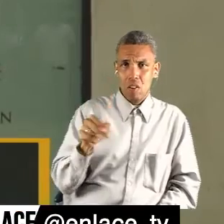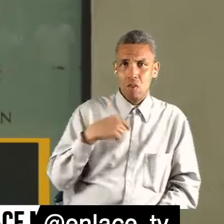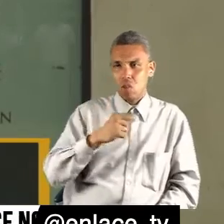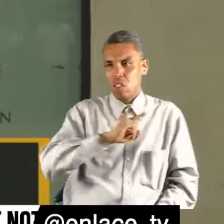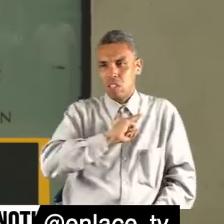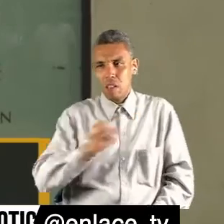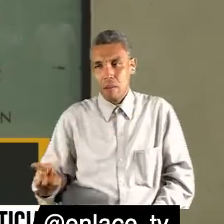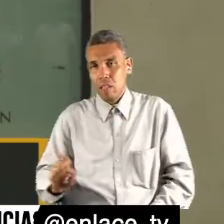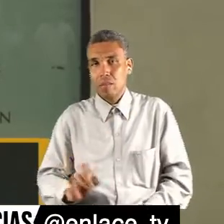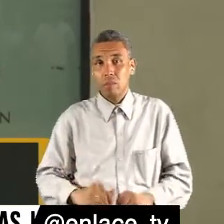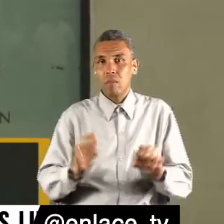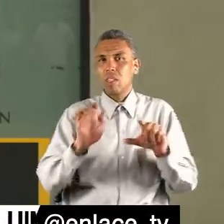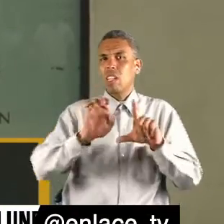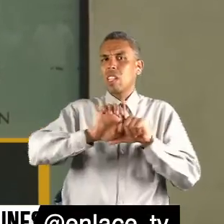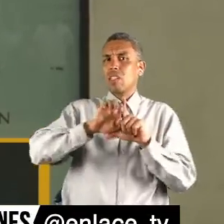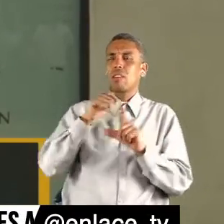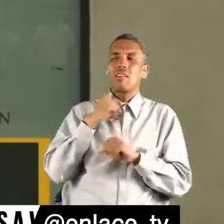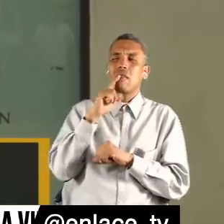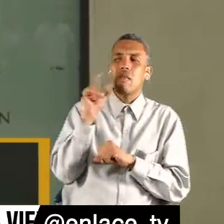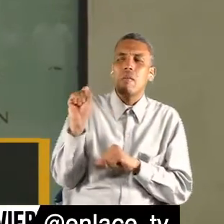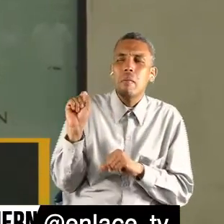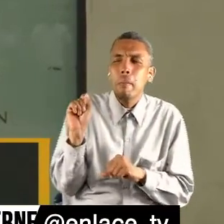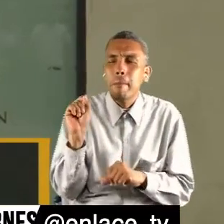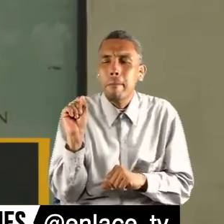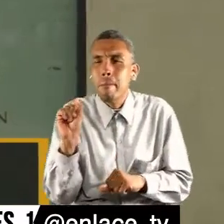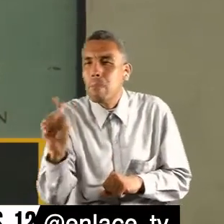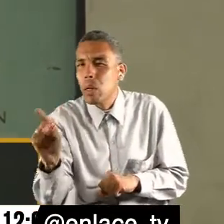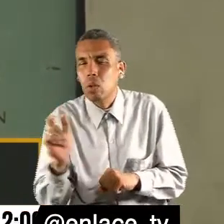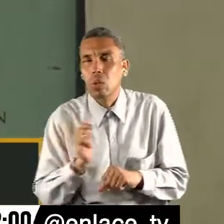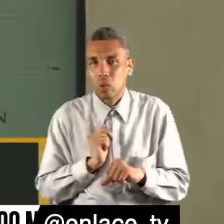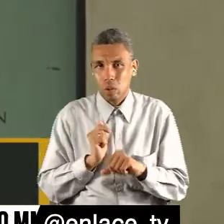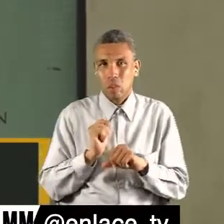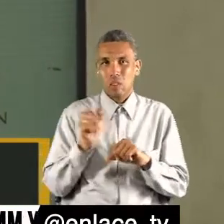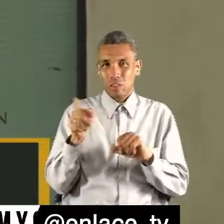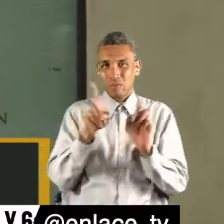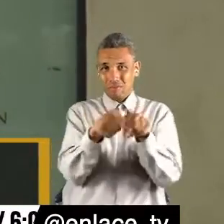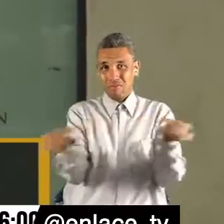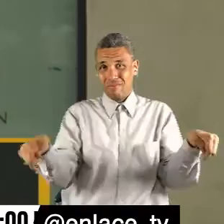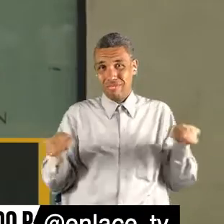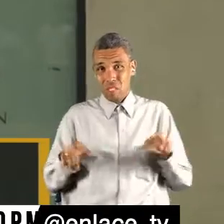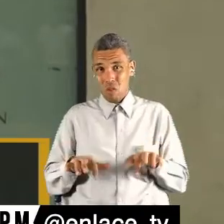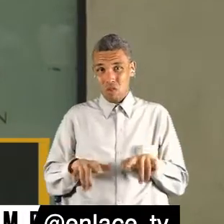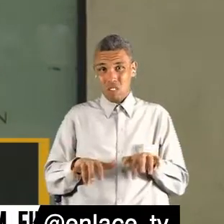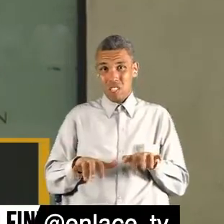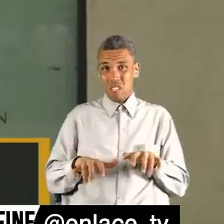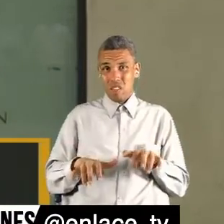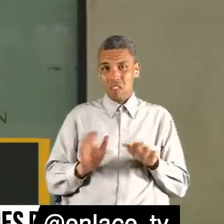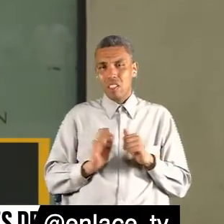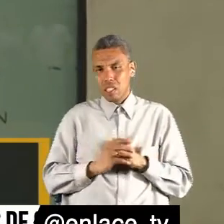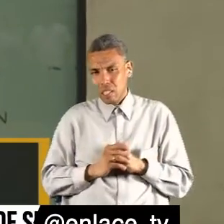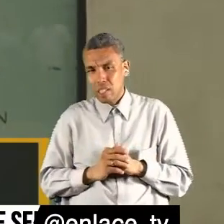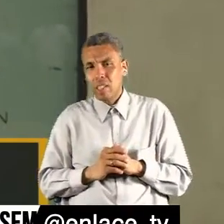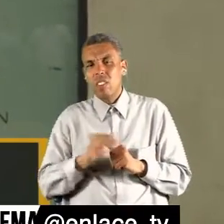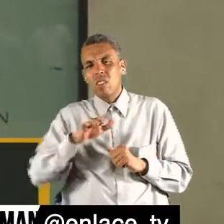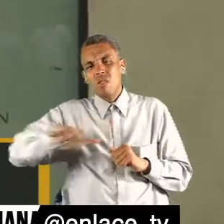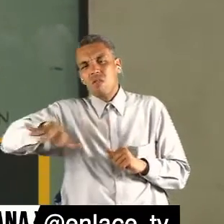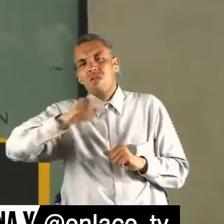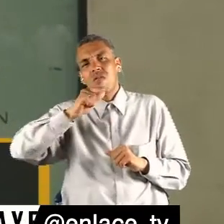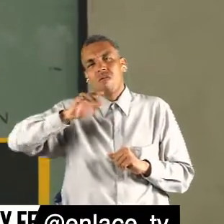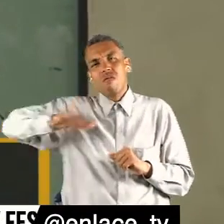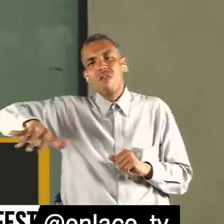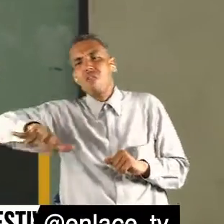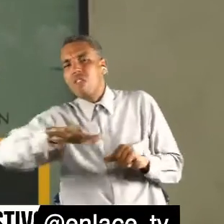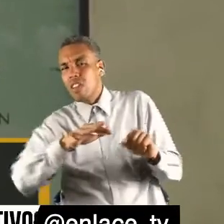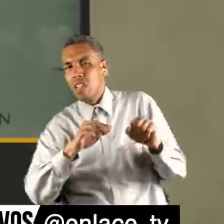Tierras Seccional Barranca Bermeja. Sin embargo, el encargado no se encuentra en la ciudad, dado a que atiende a tres seccionales en el departamento, incluida